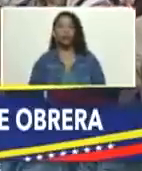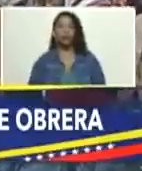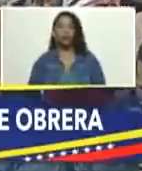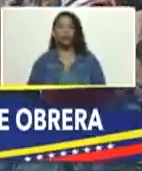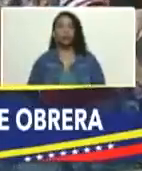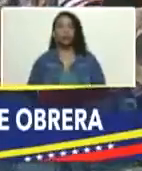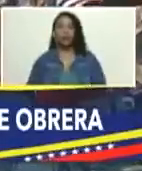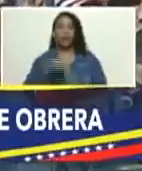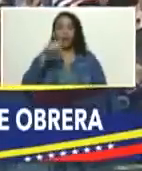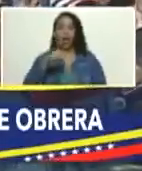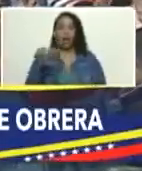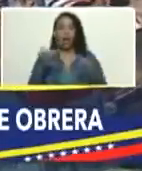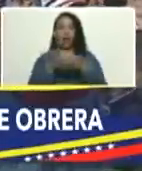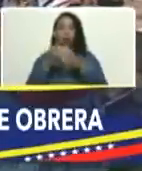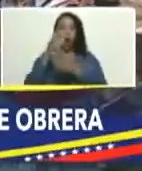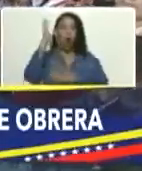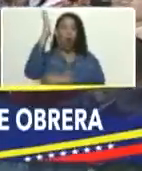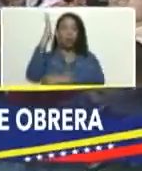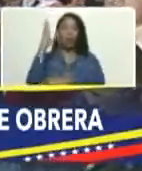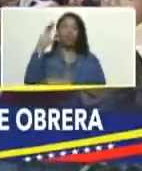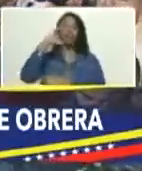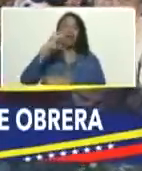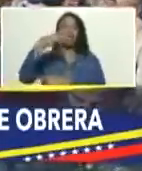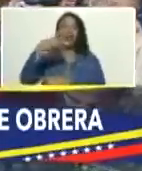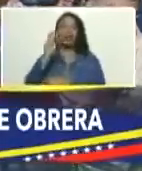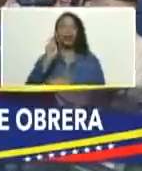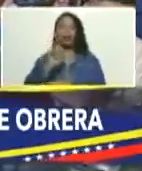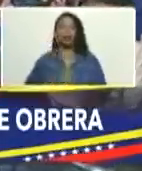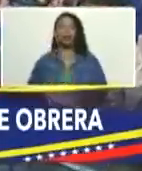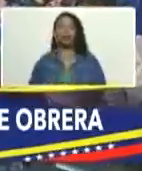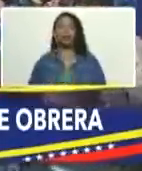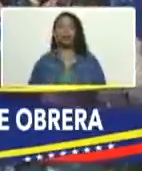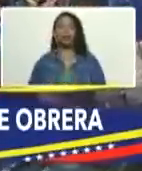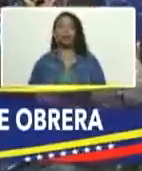de este Congreso, de la CPT.